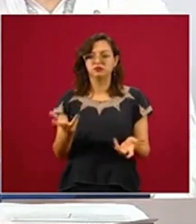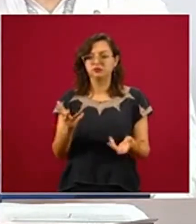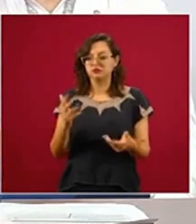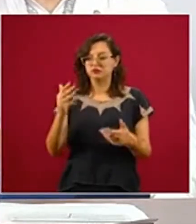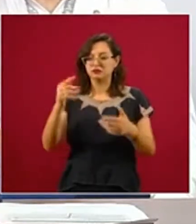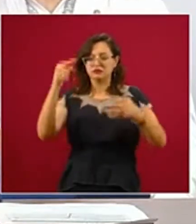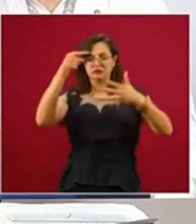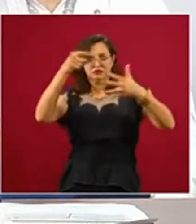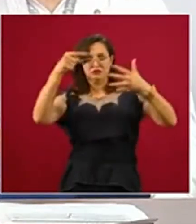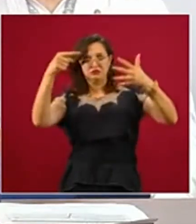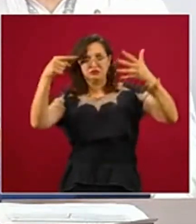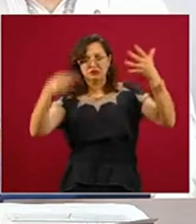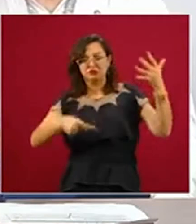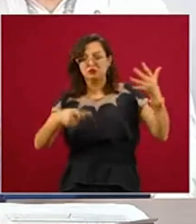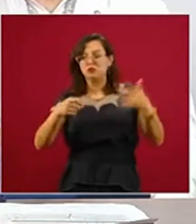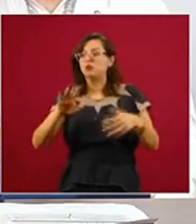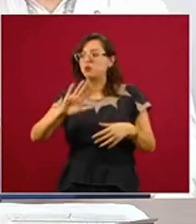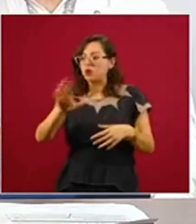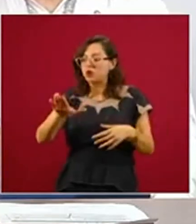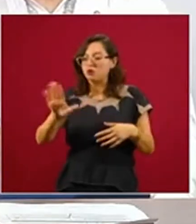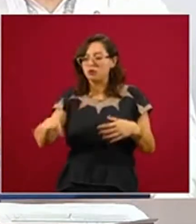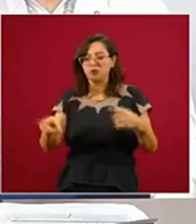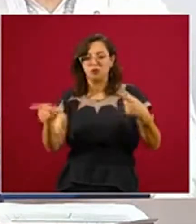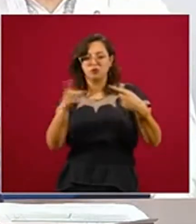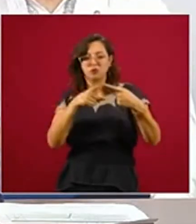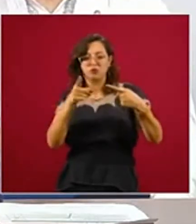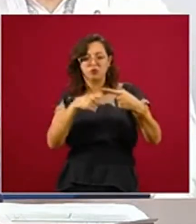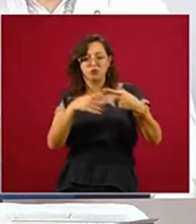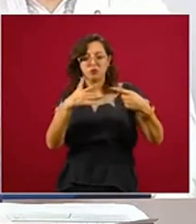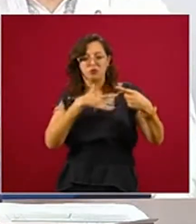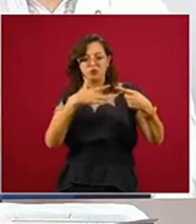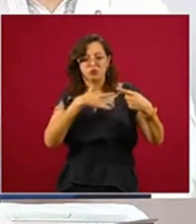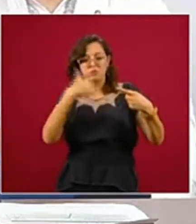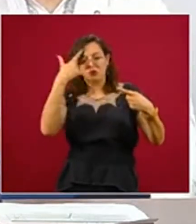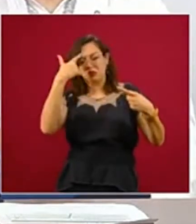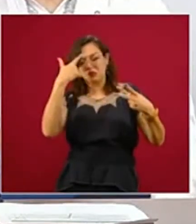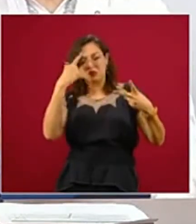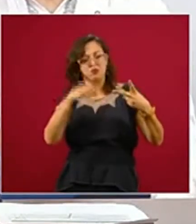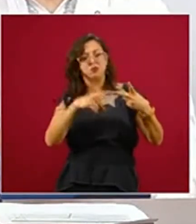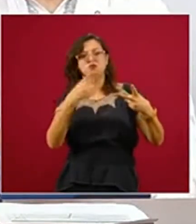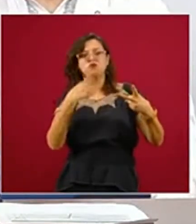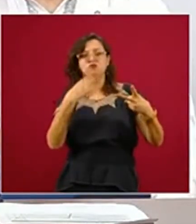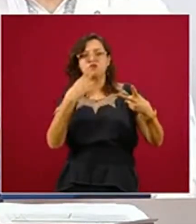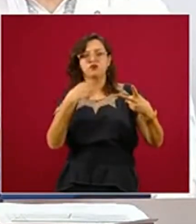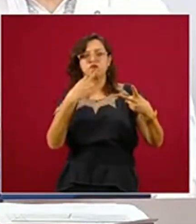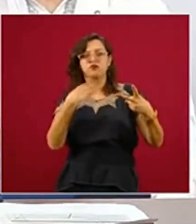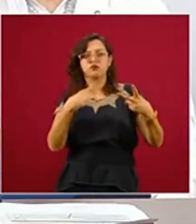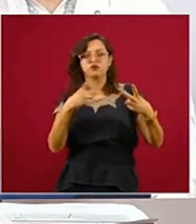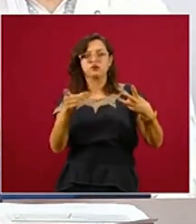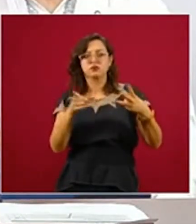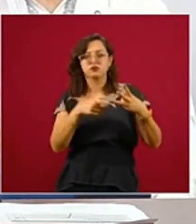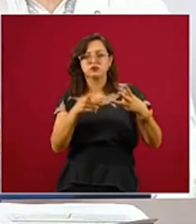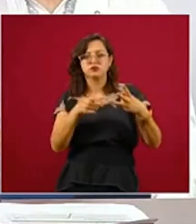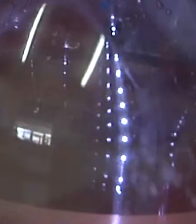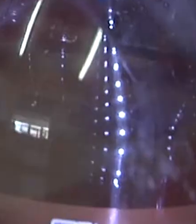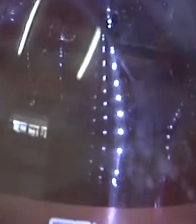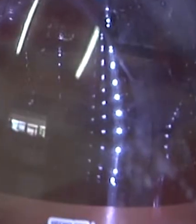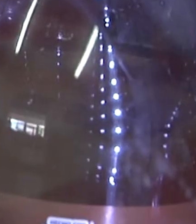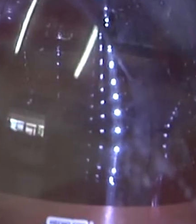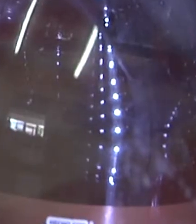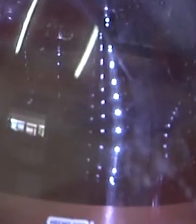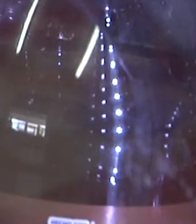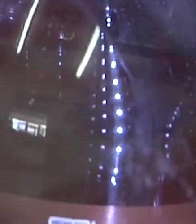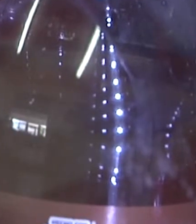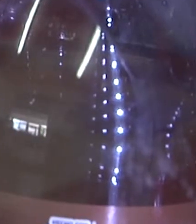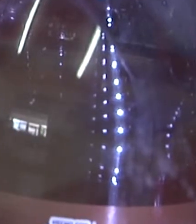las vamos disecando una por una, está la enfermedad cardio y neurovascular, la diabetes, también está la enfermedad crónica del hígado. La